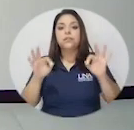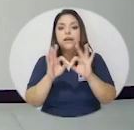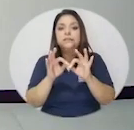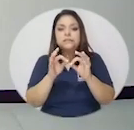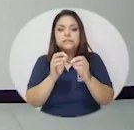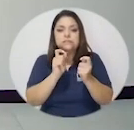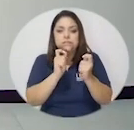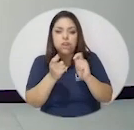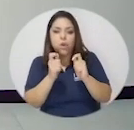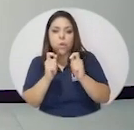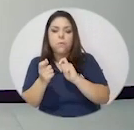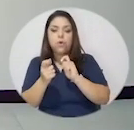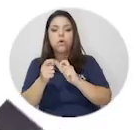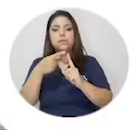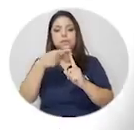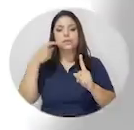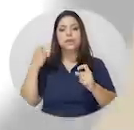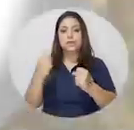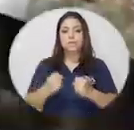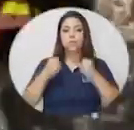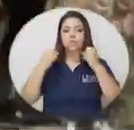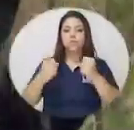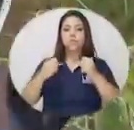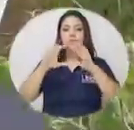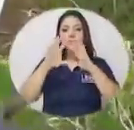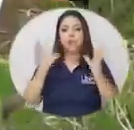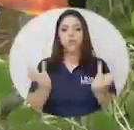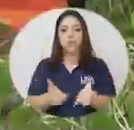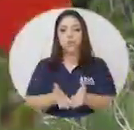esta potencia global.